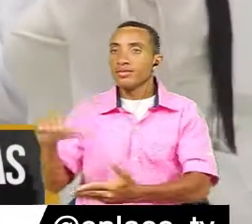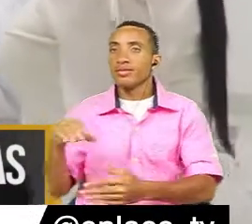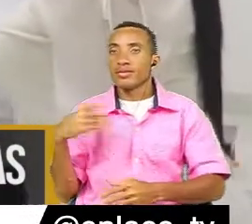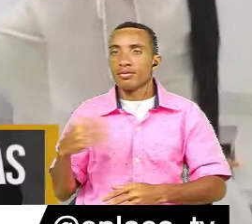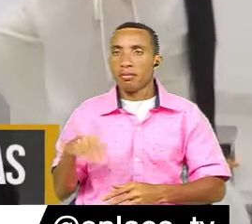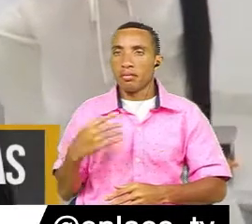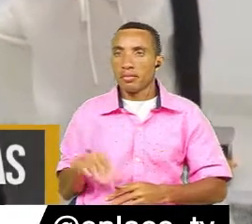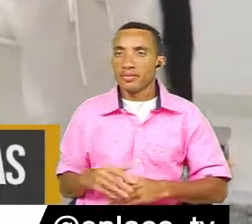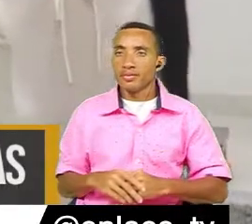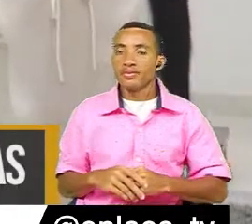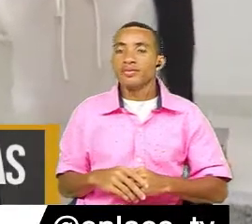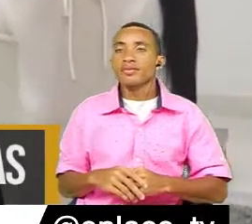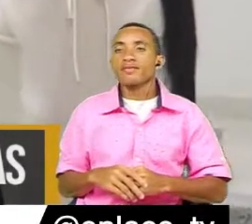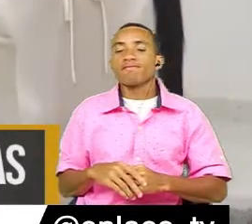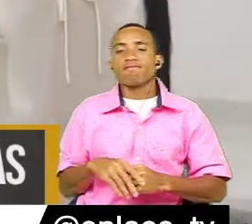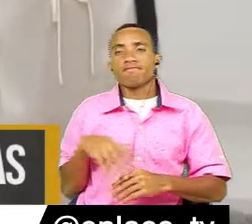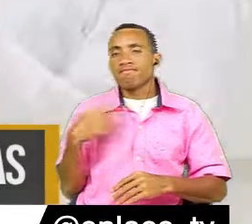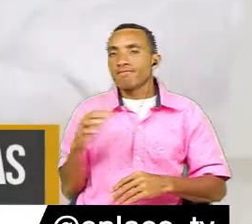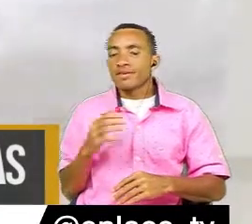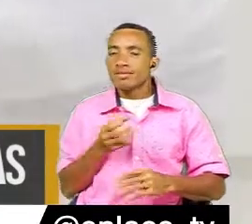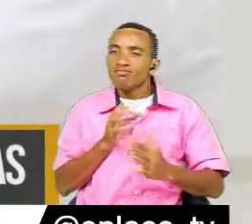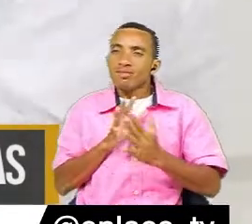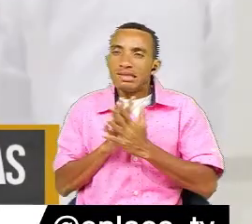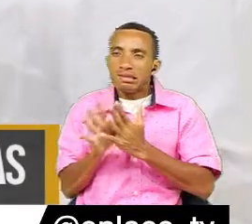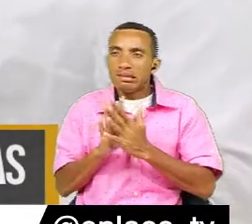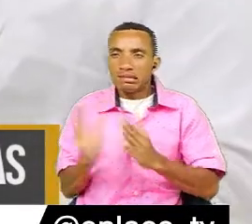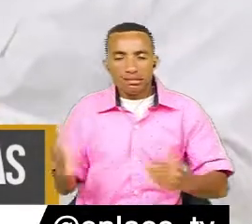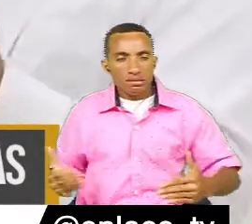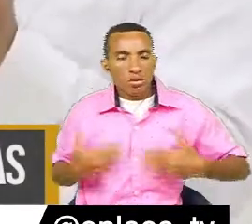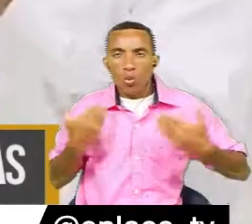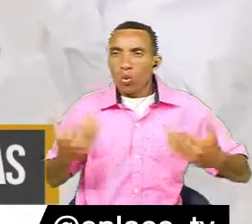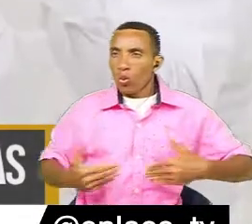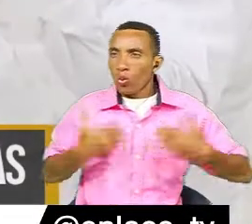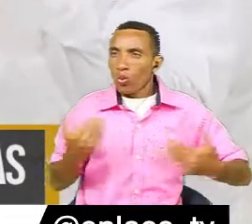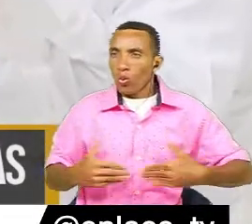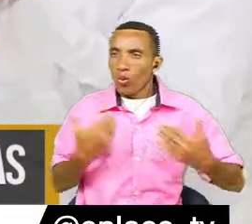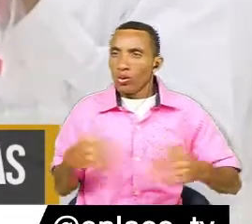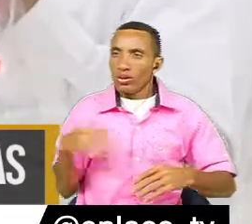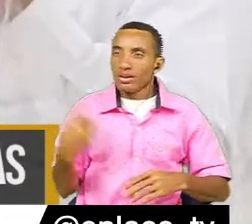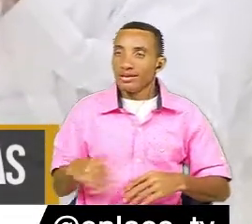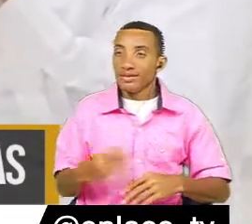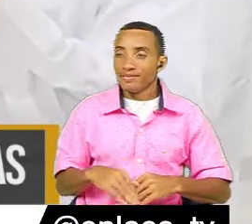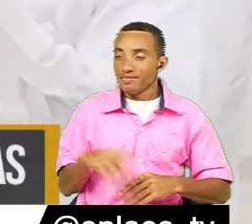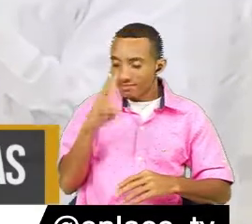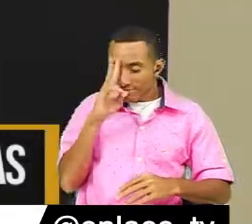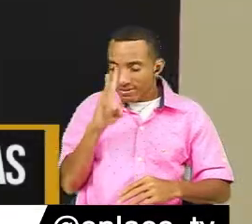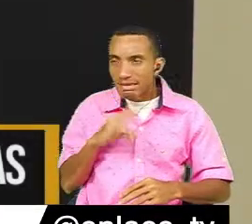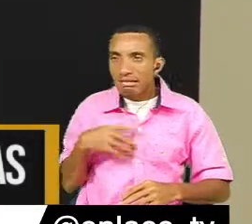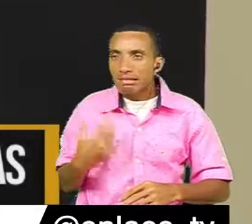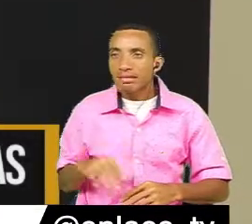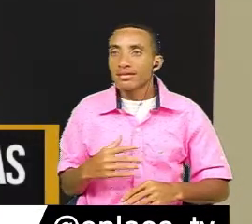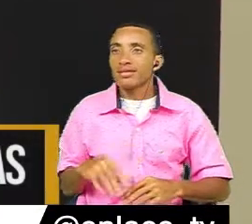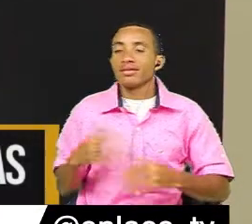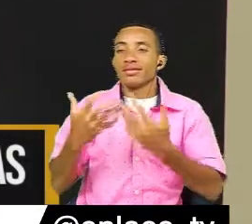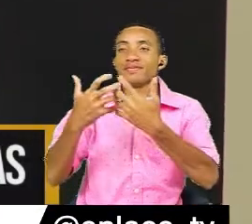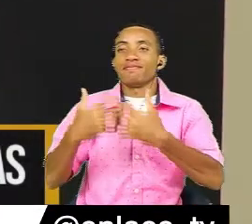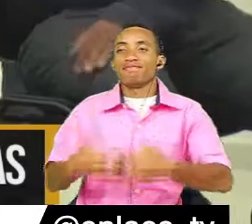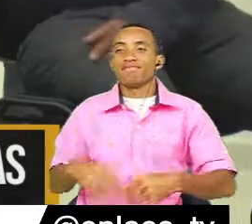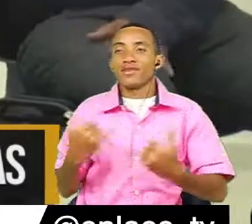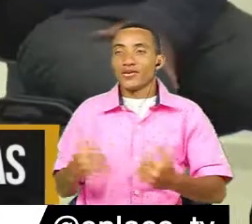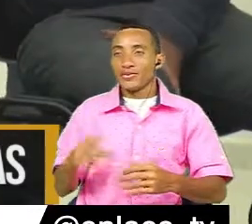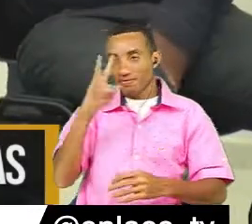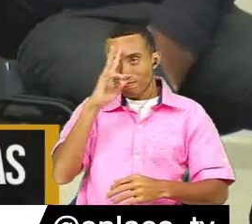agradecido, no tengo palabras, me siento muy contento con este reconocimiento empresarial que me han hecho en el día de